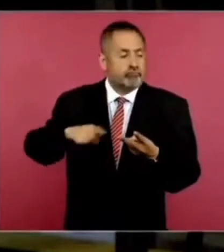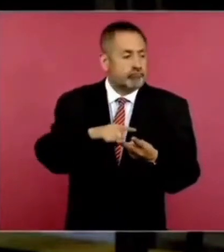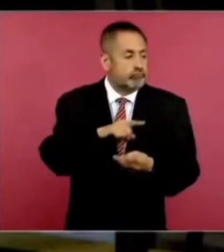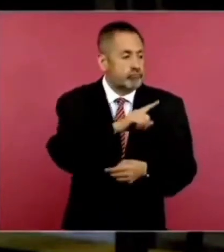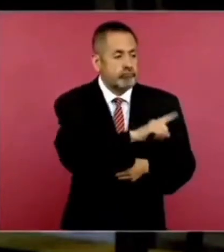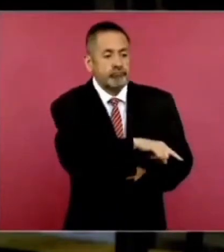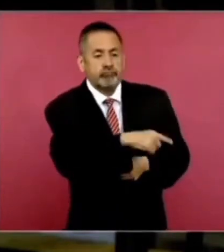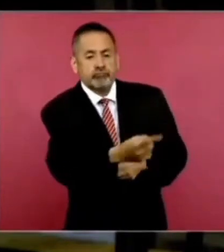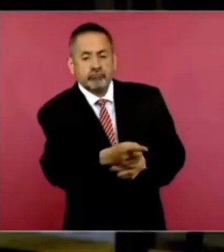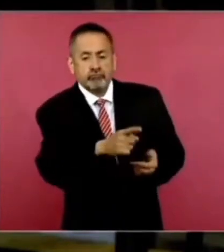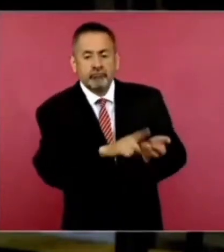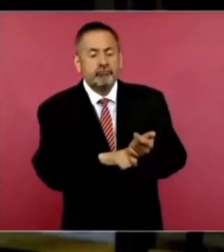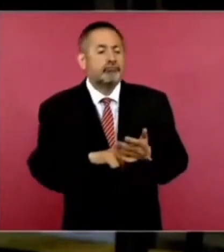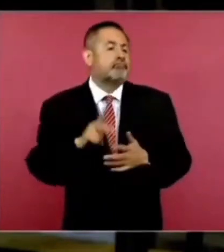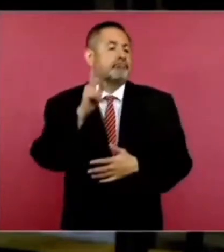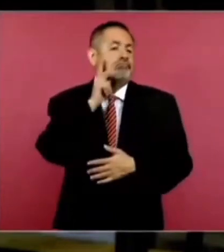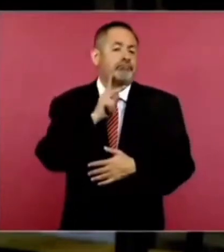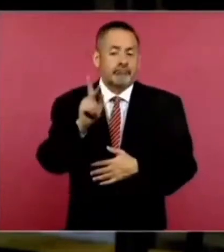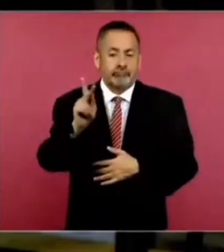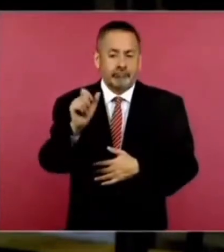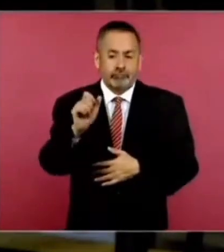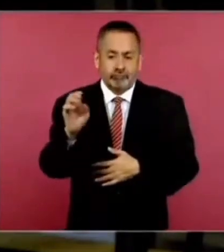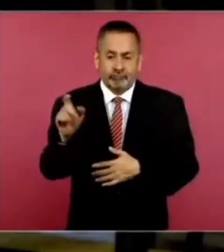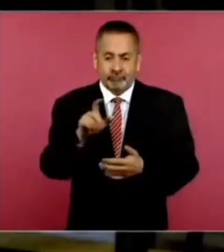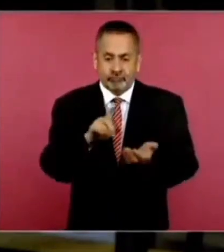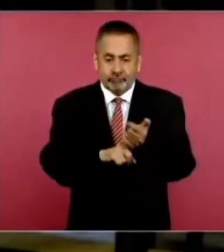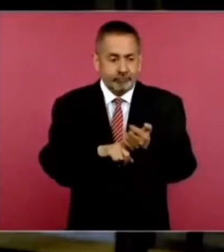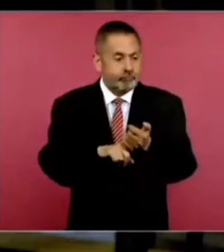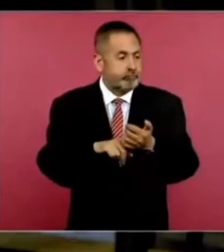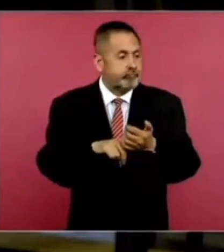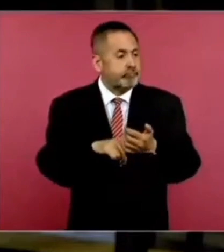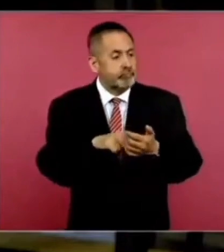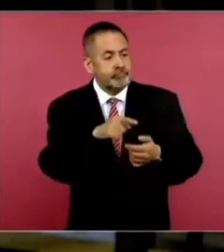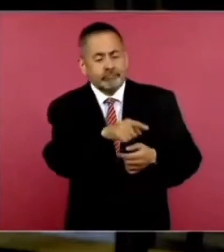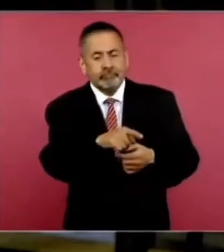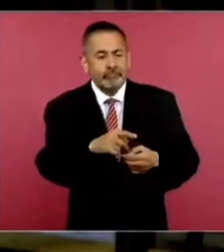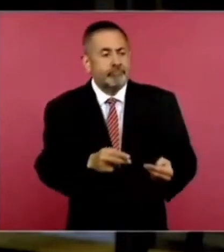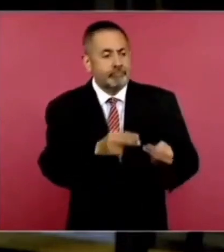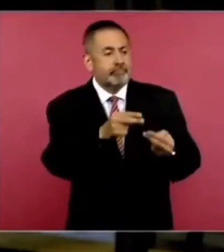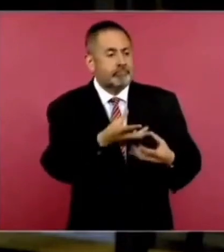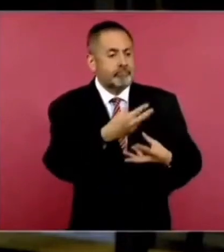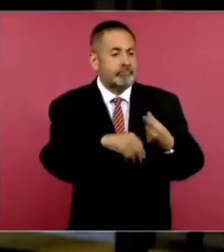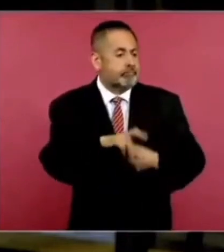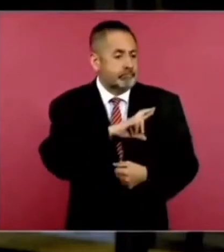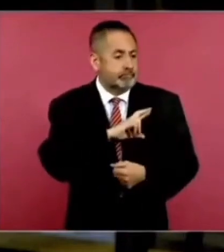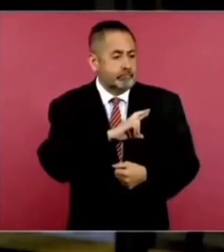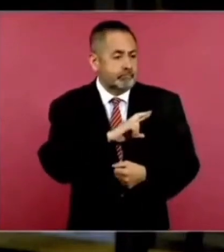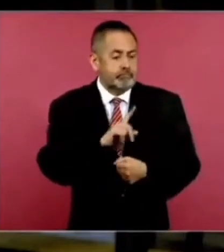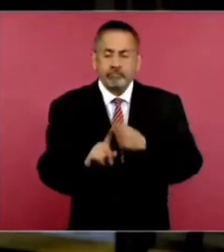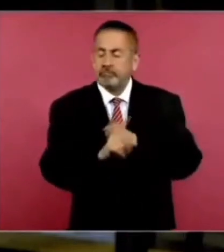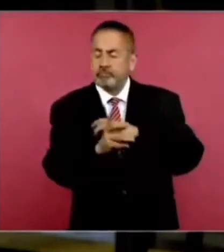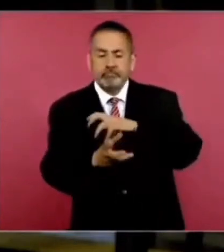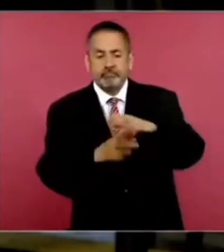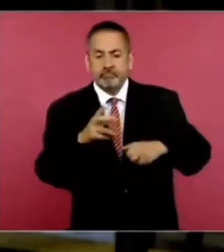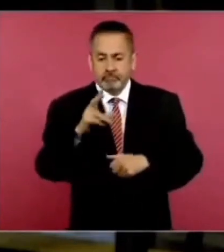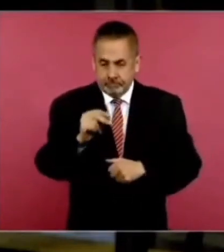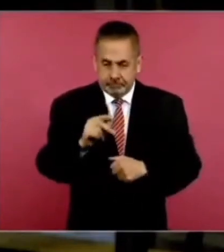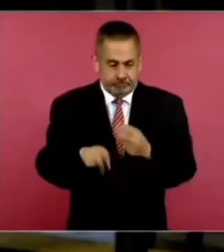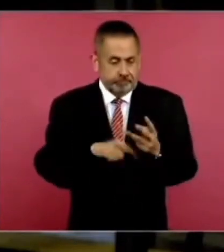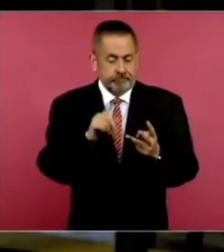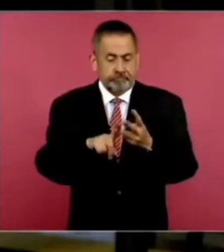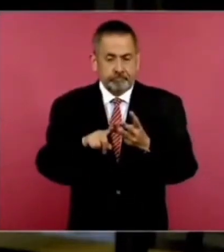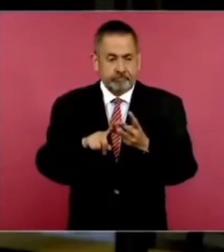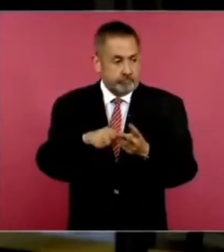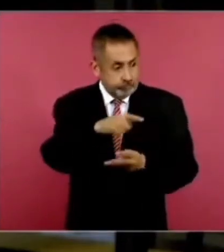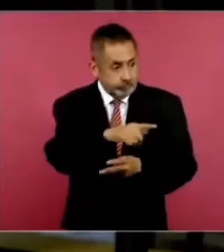contratistas de petróleos mexicanos pongan en riesgo la operación de la paraestatal; tres, que actuará con todo el peso de la ley cuando se comprueben actos